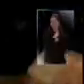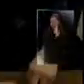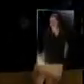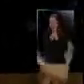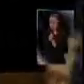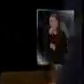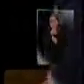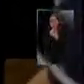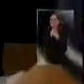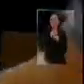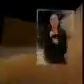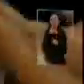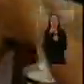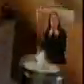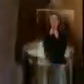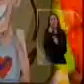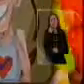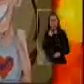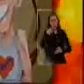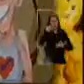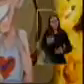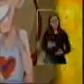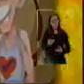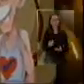de dieta para que la prueba resulte.